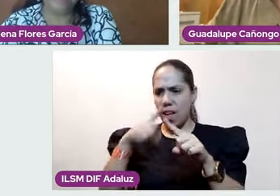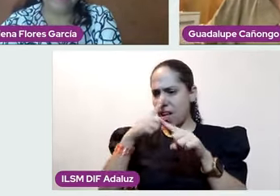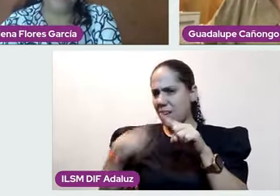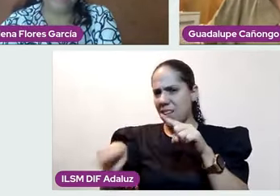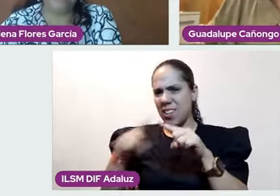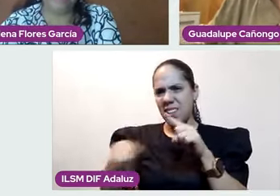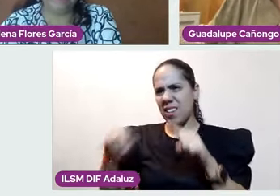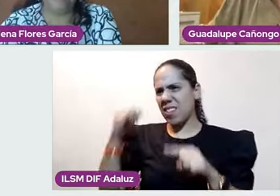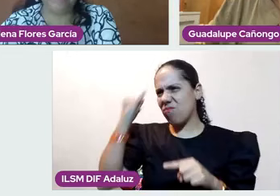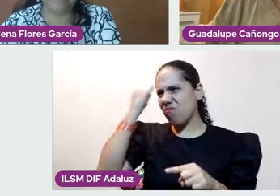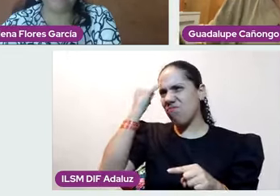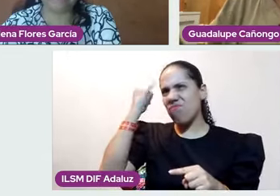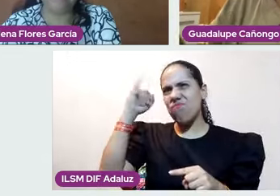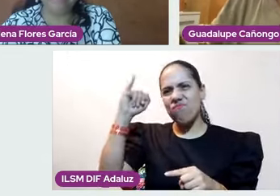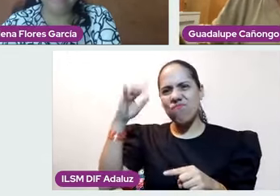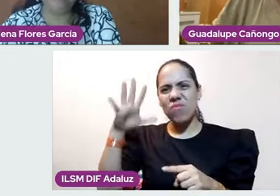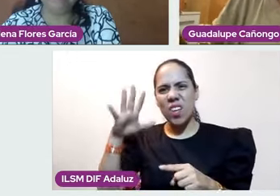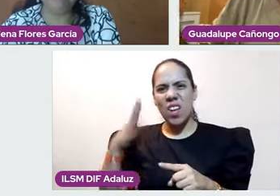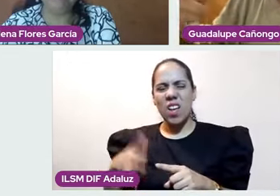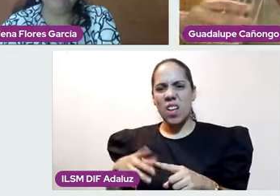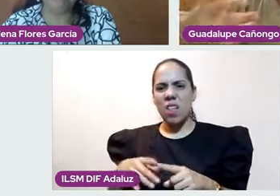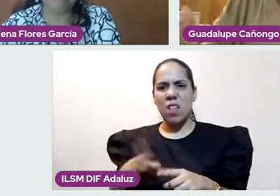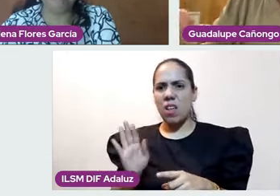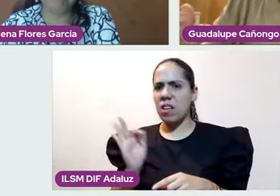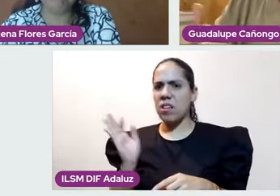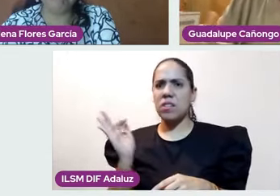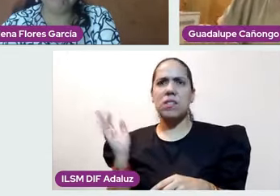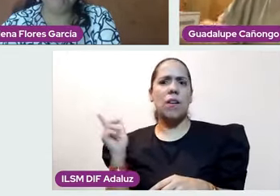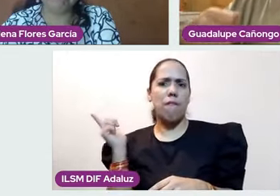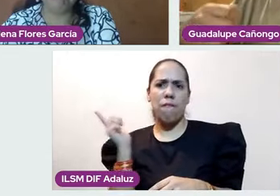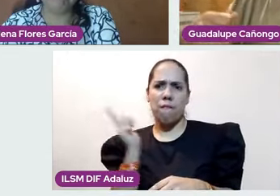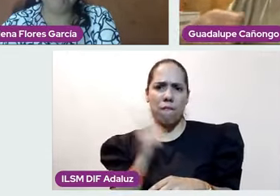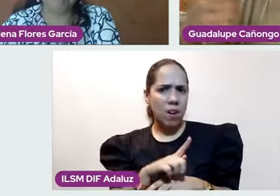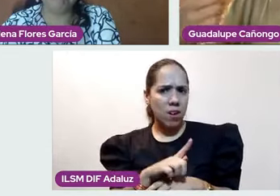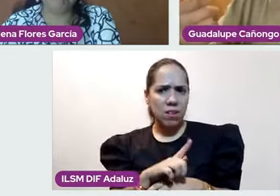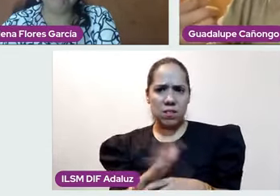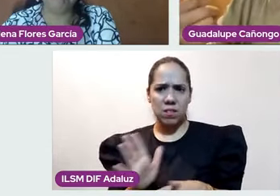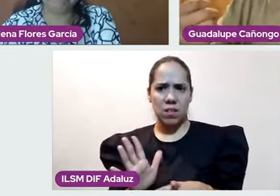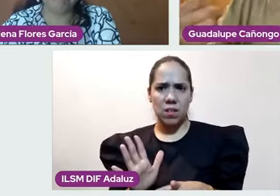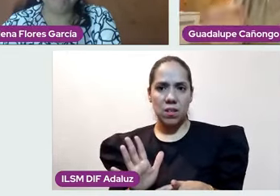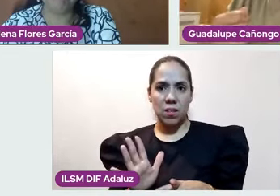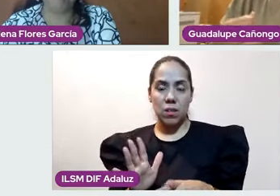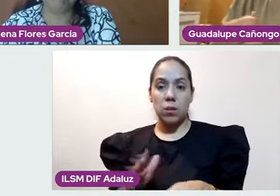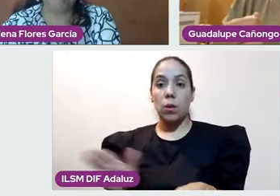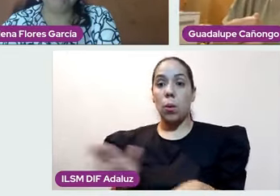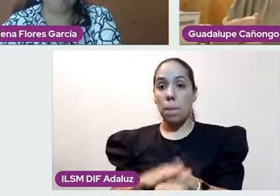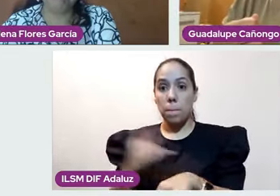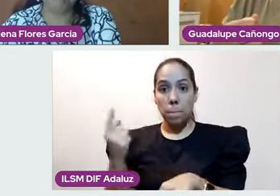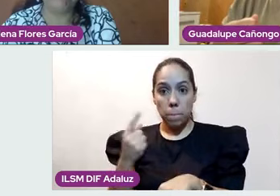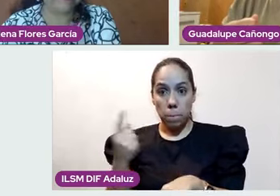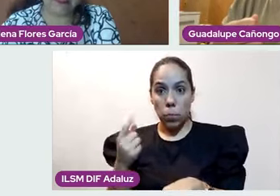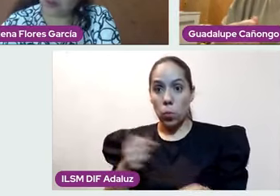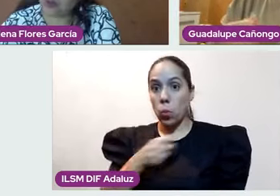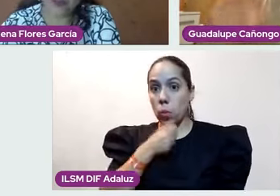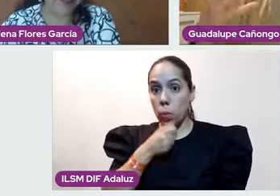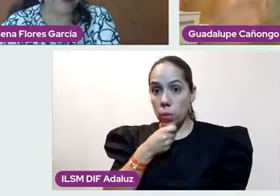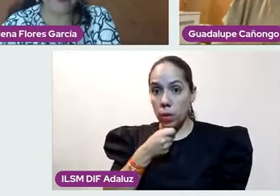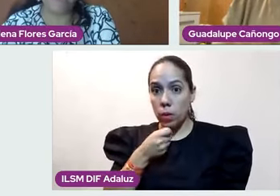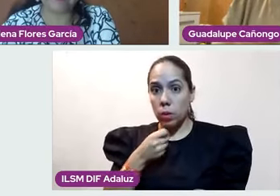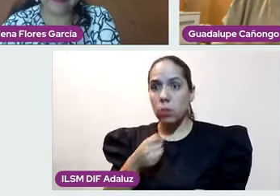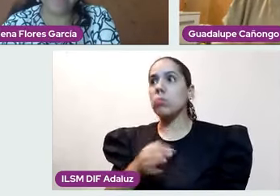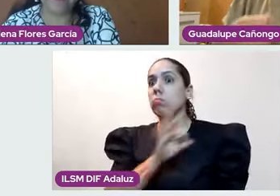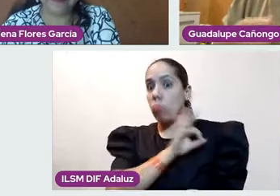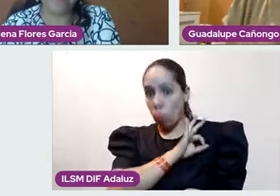o reconstruyendo una imagen de las personas mayores, una imagen de la vejez en positivo, ¿no?